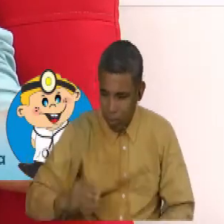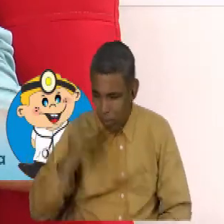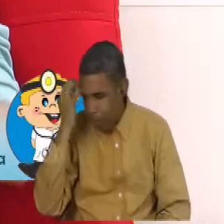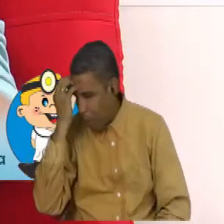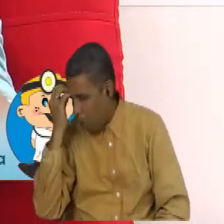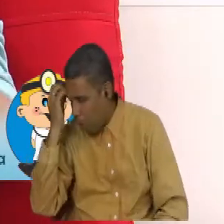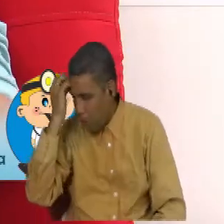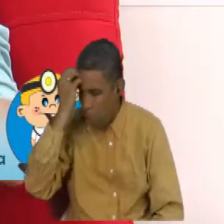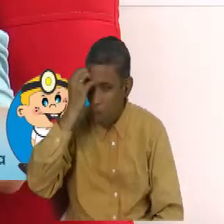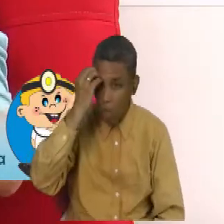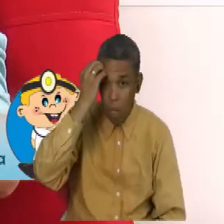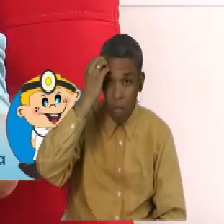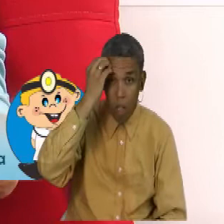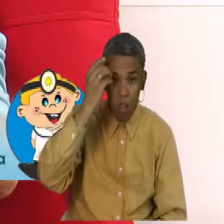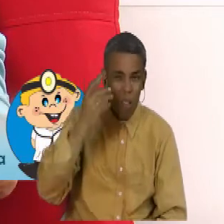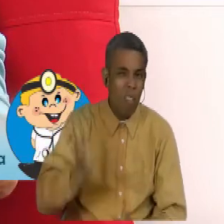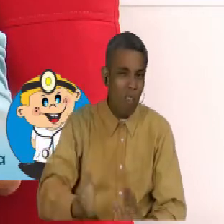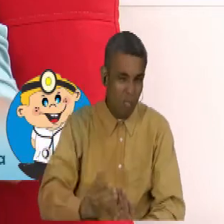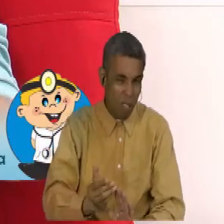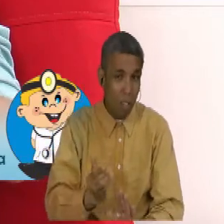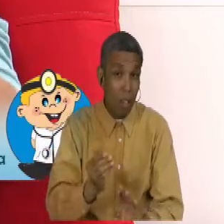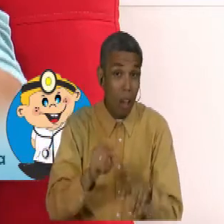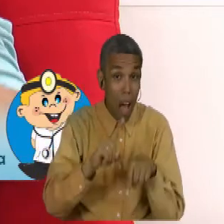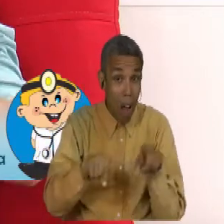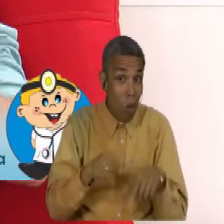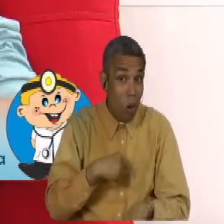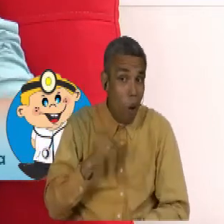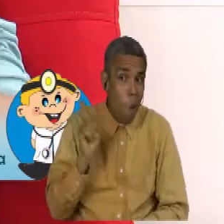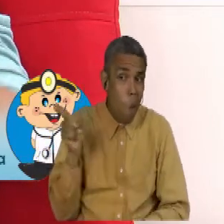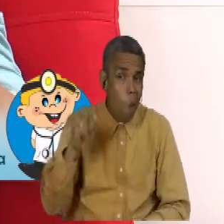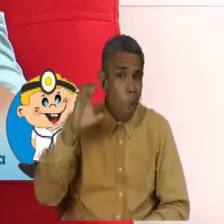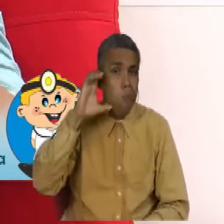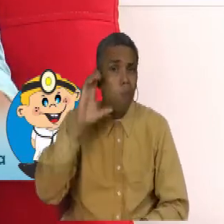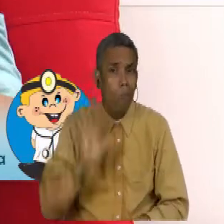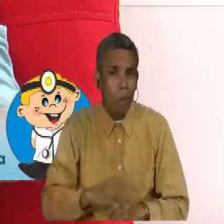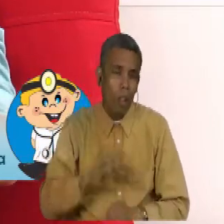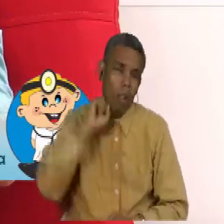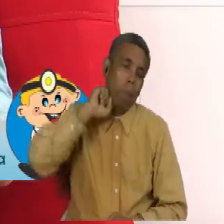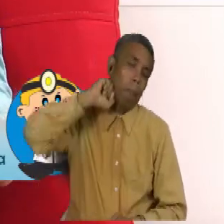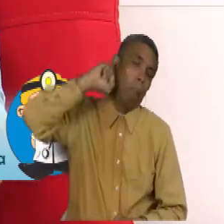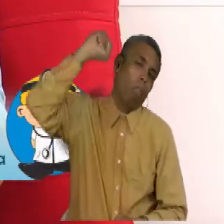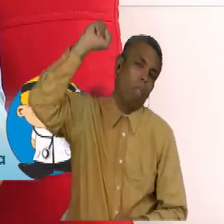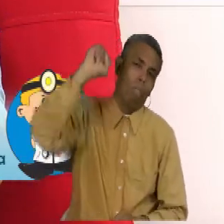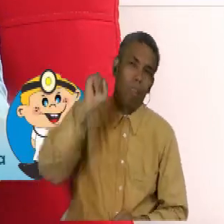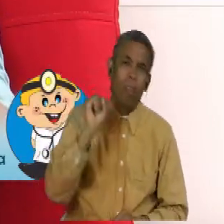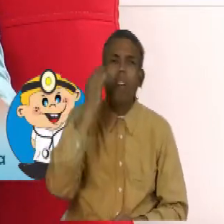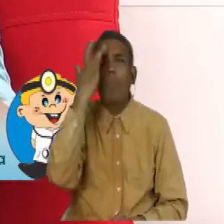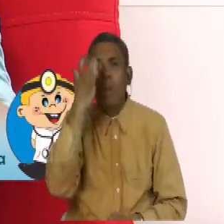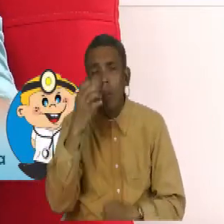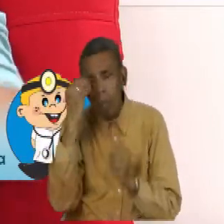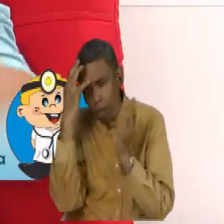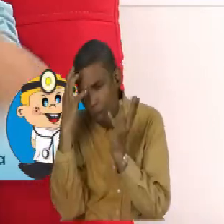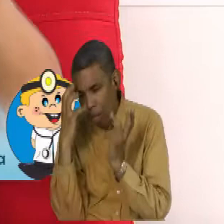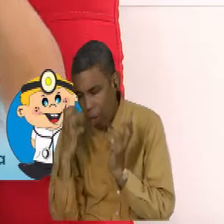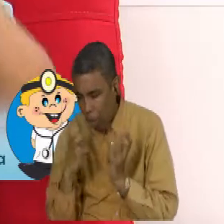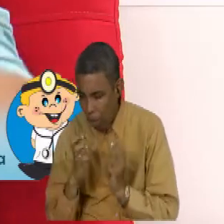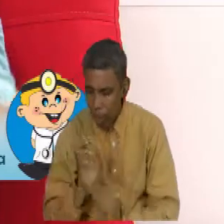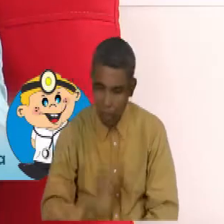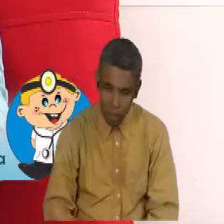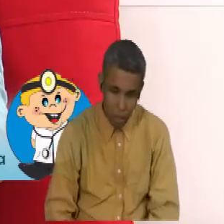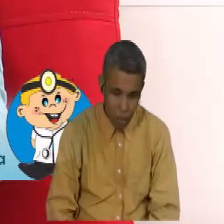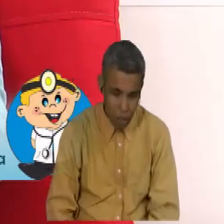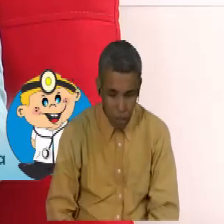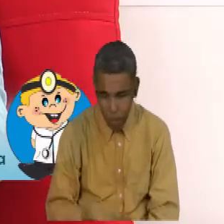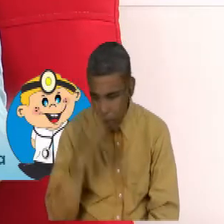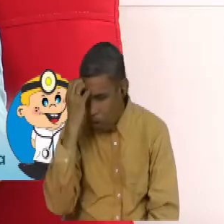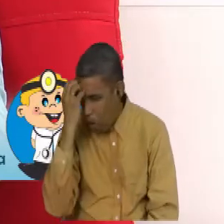complicó, que ellos no van a poder obtener ser normales como los otros. Entonces, termina el niño totalmente